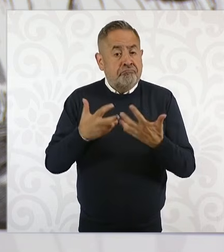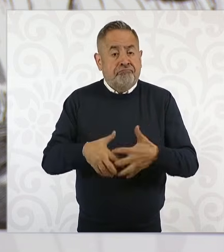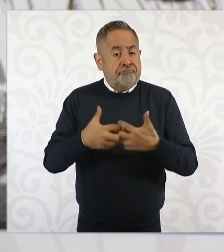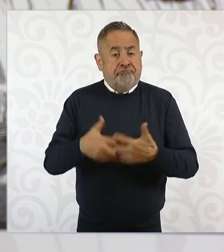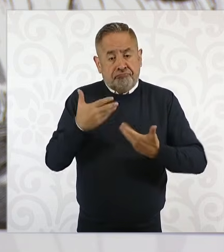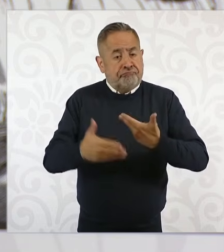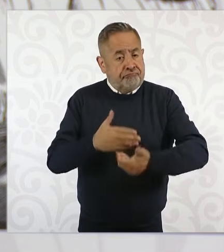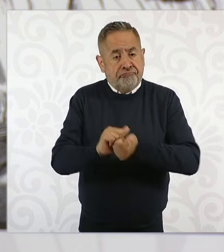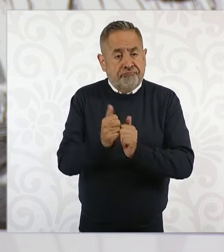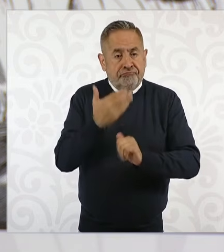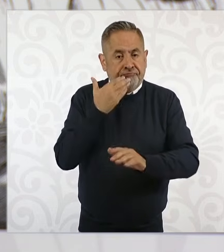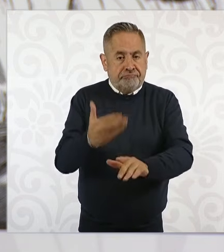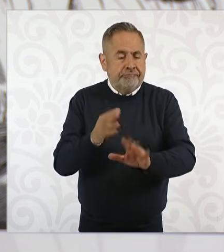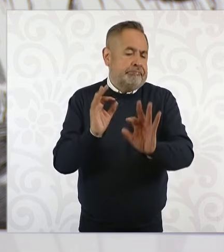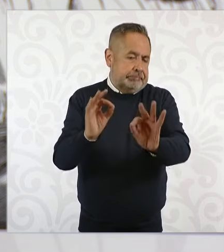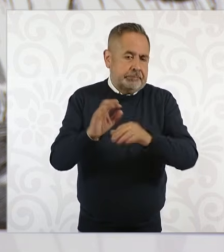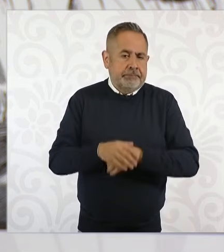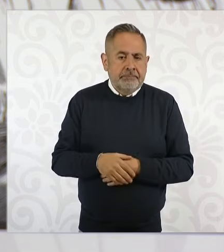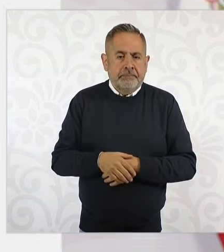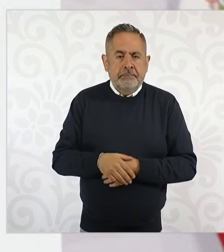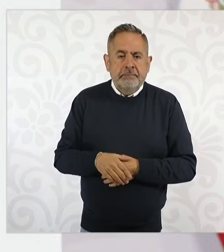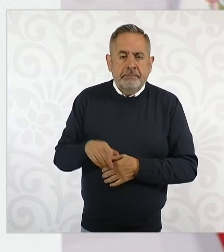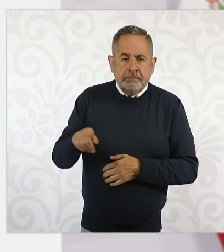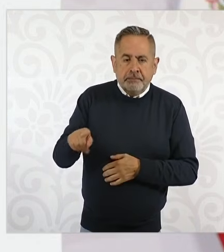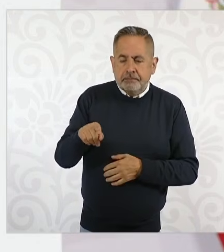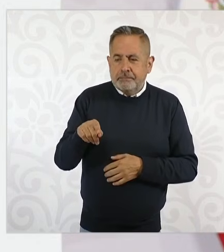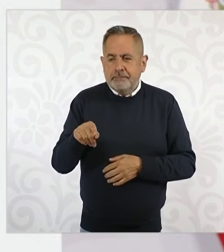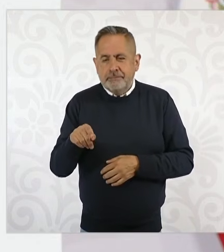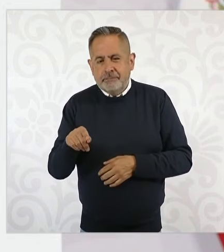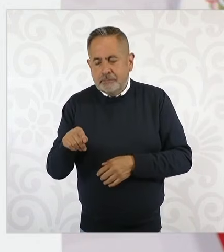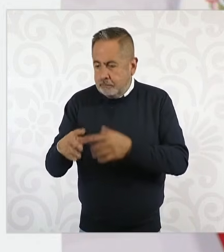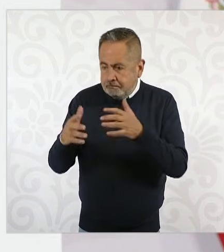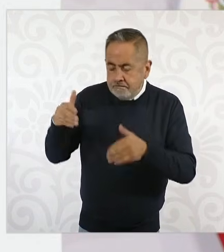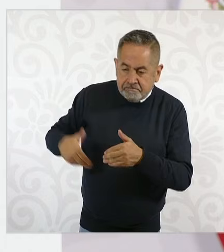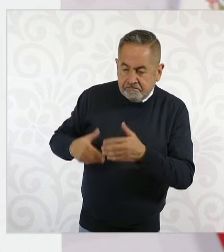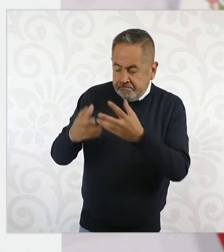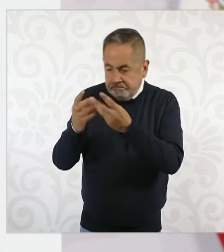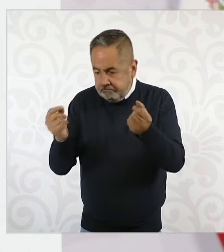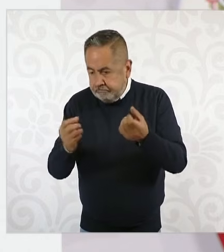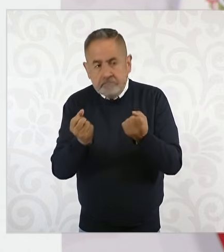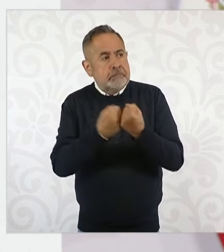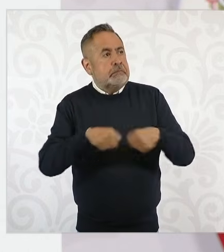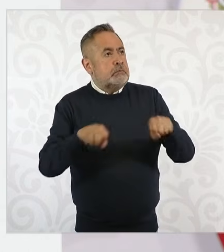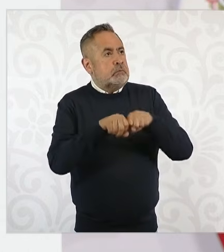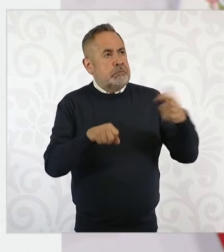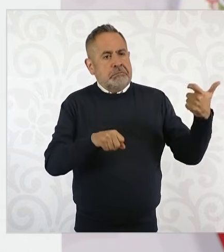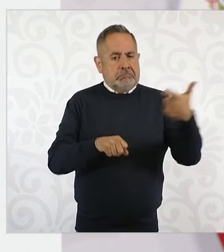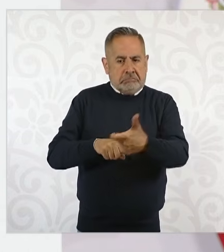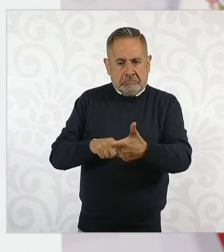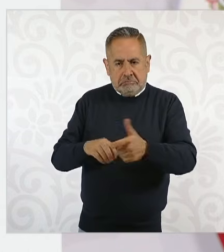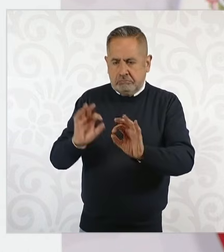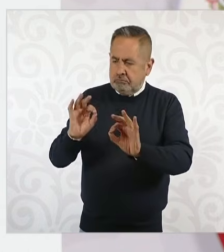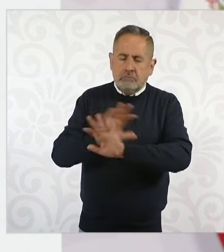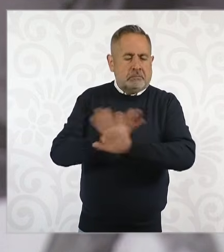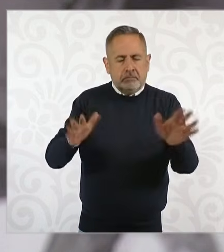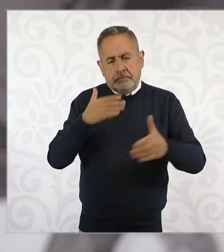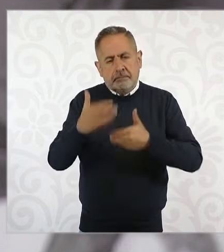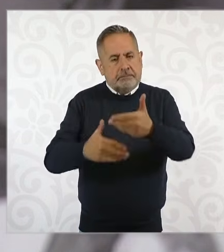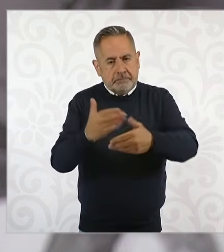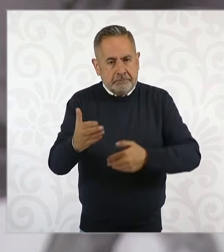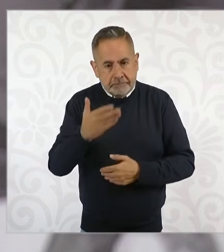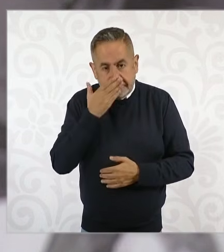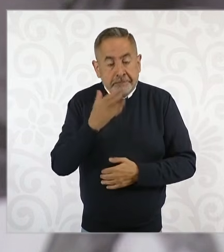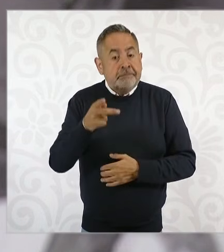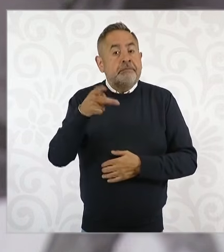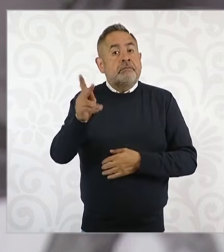dañado. Se utilizaron los seguros, ya está prácticamente funcionando nuevamente. Pero